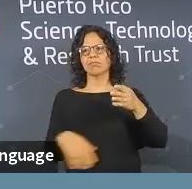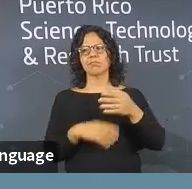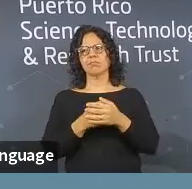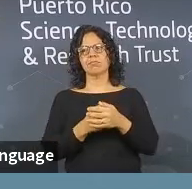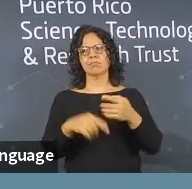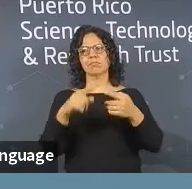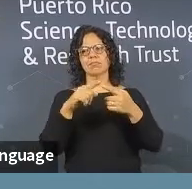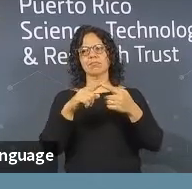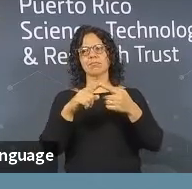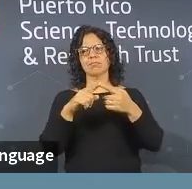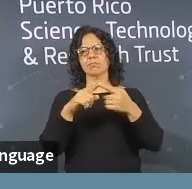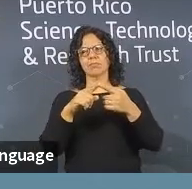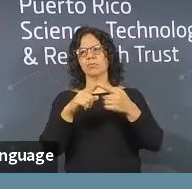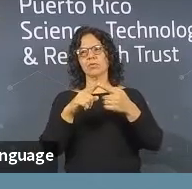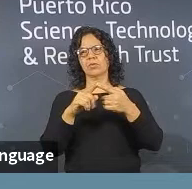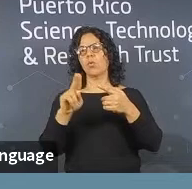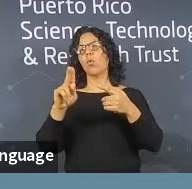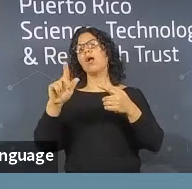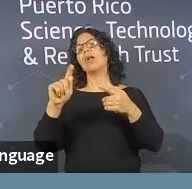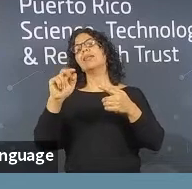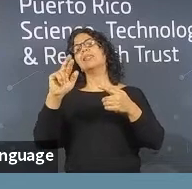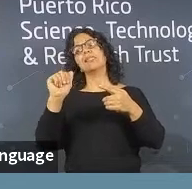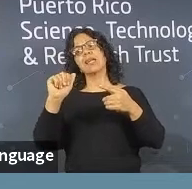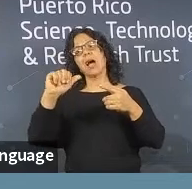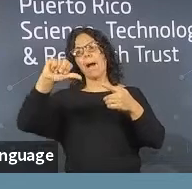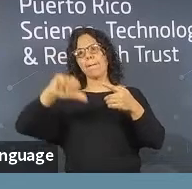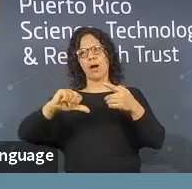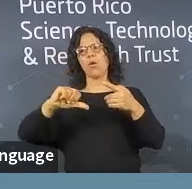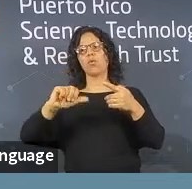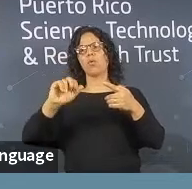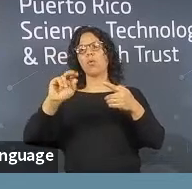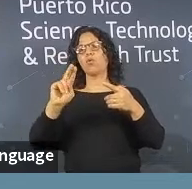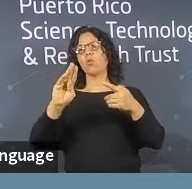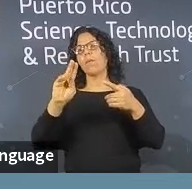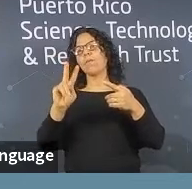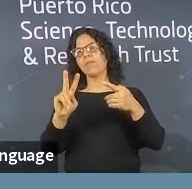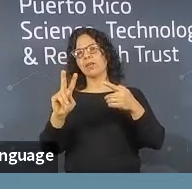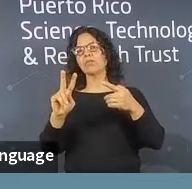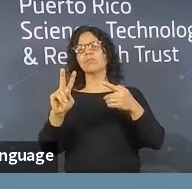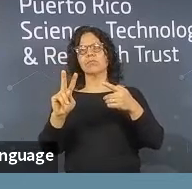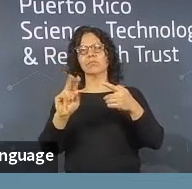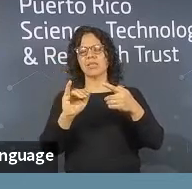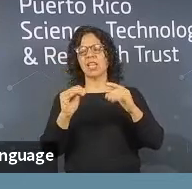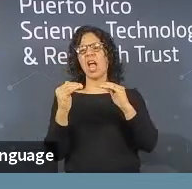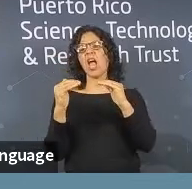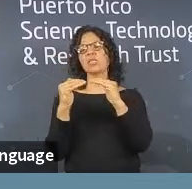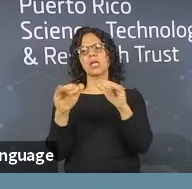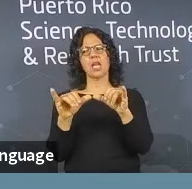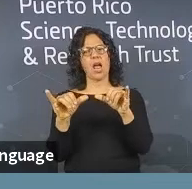ultra bajo volumen, es la primera. Ultra bajo volumen, pues ese es nuestro estándar de oro, digamos. Es la